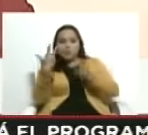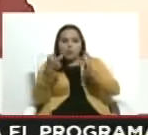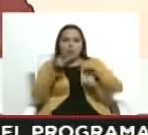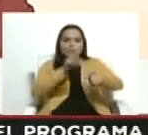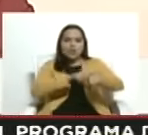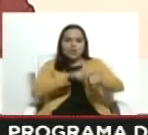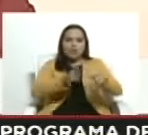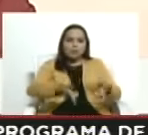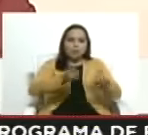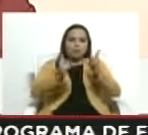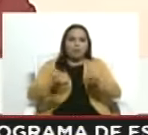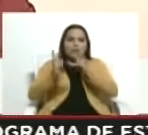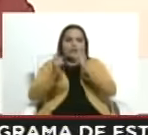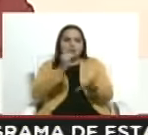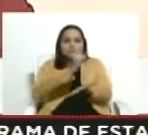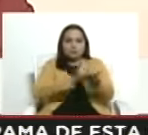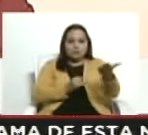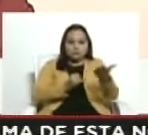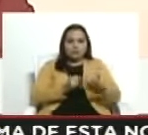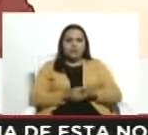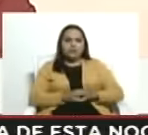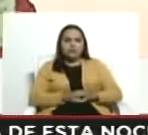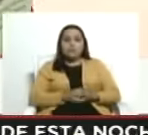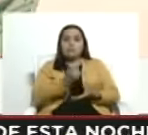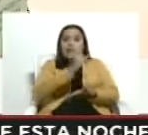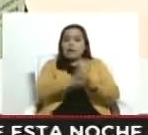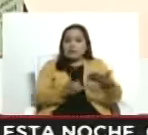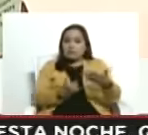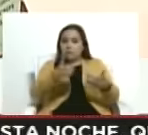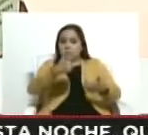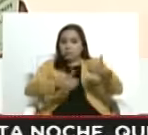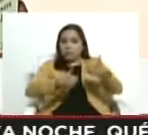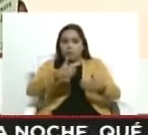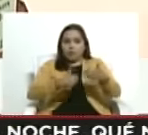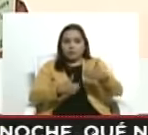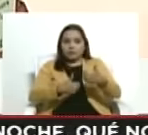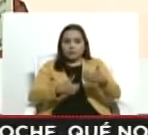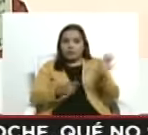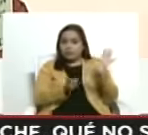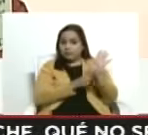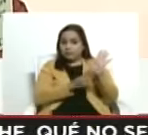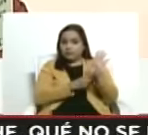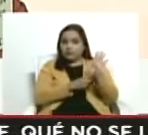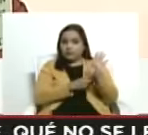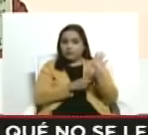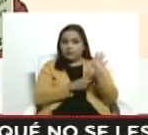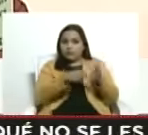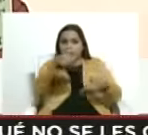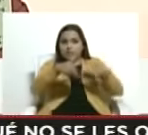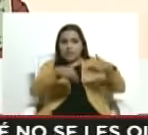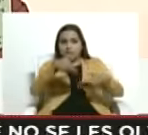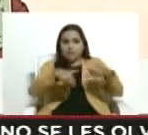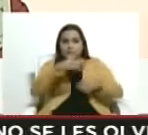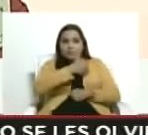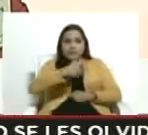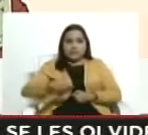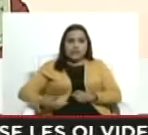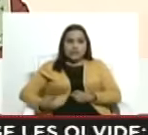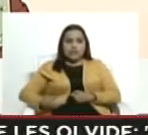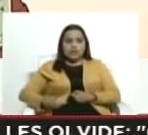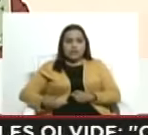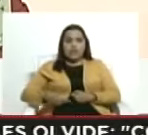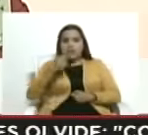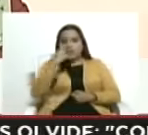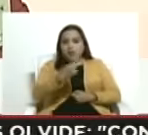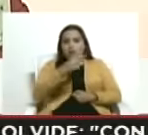postulaciones. Las postulaciones, este cronograma electoral para las elecciones presidenciales estableció el